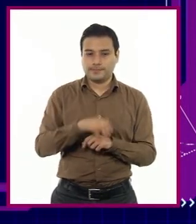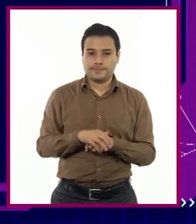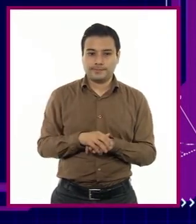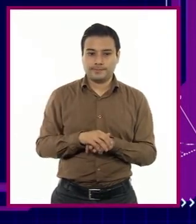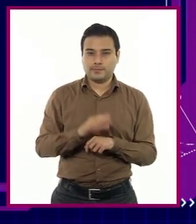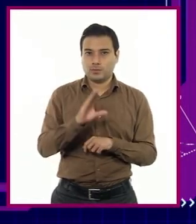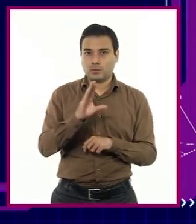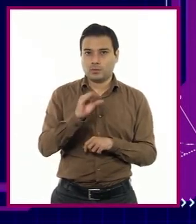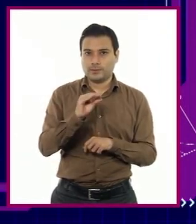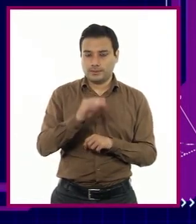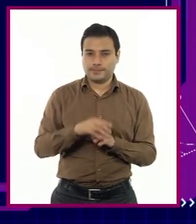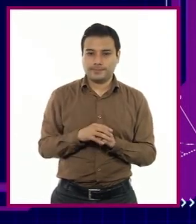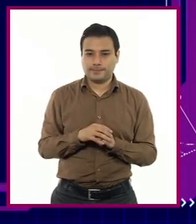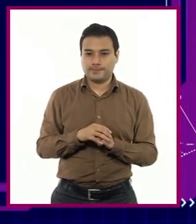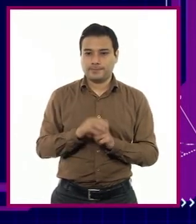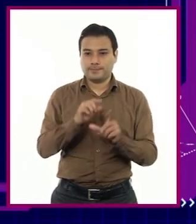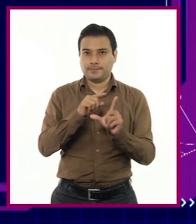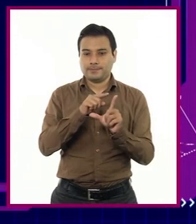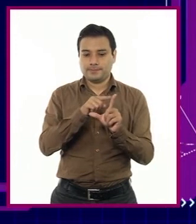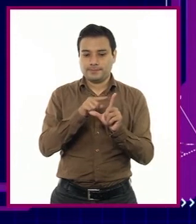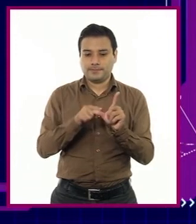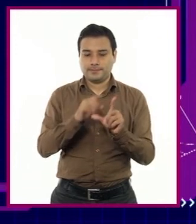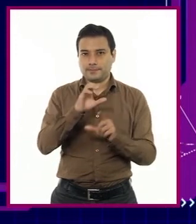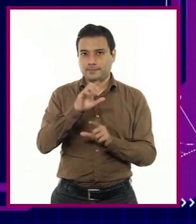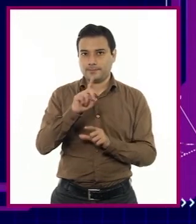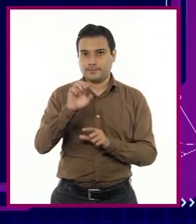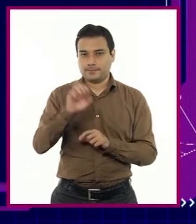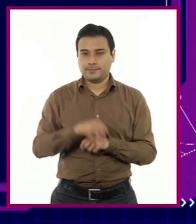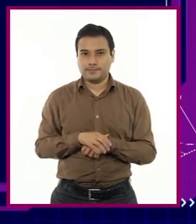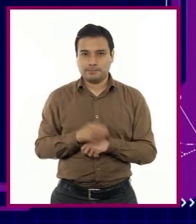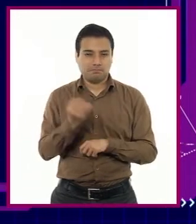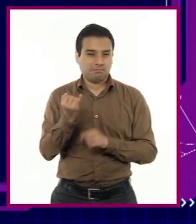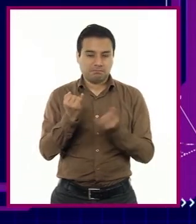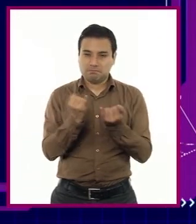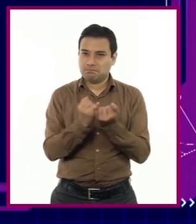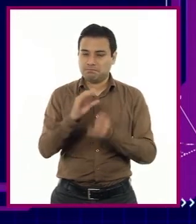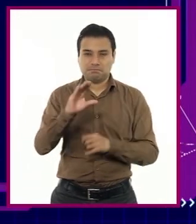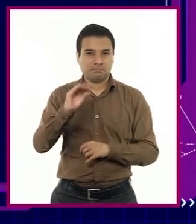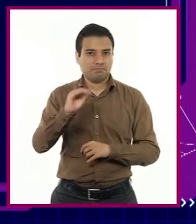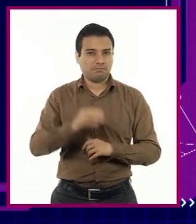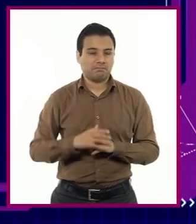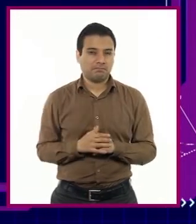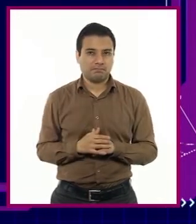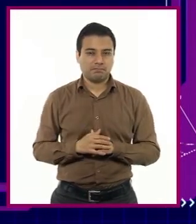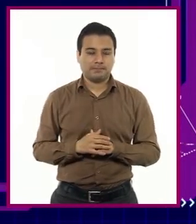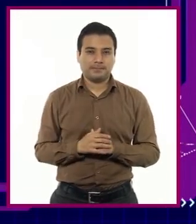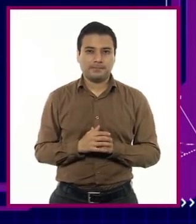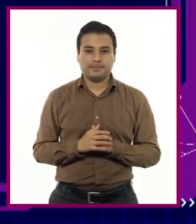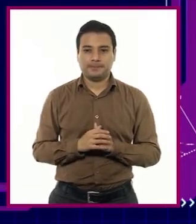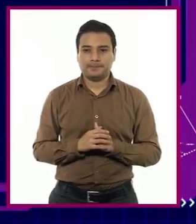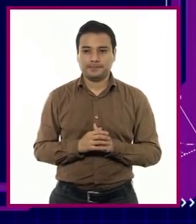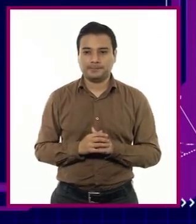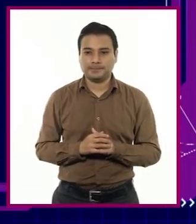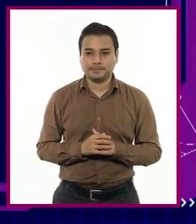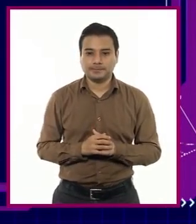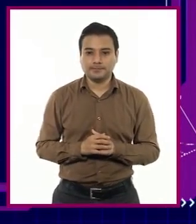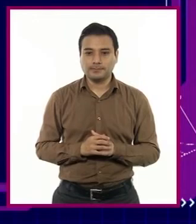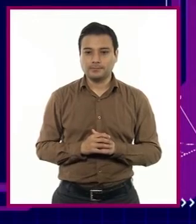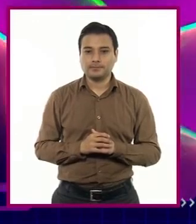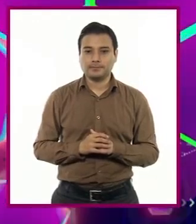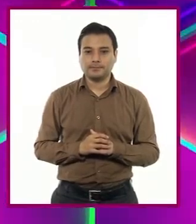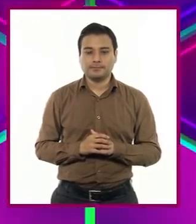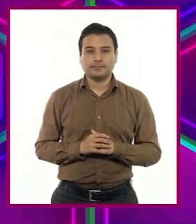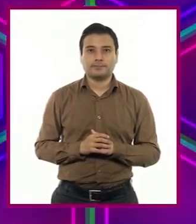CBA y el ángulo CDE son ángulos rectos, es decir, miden 90